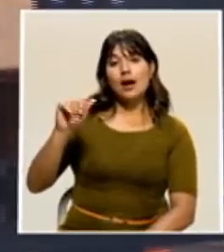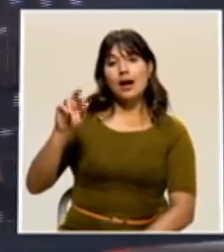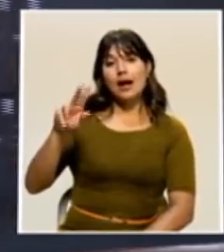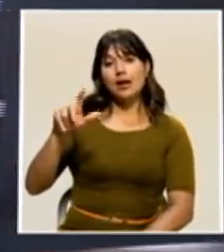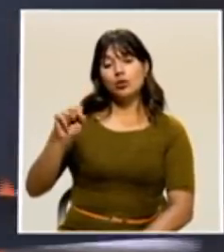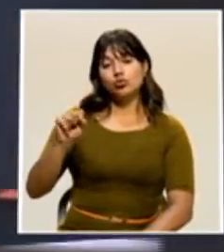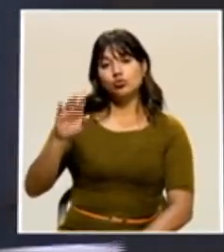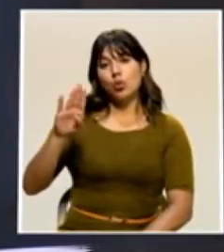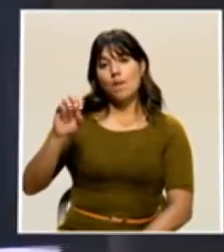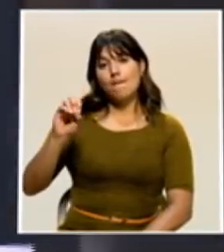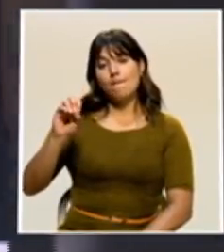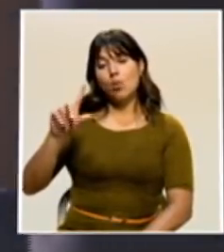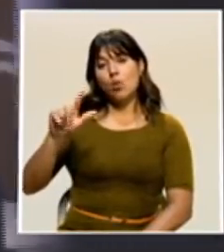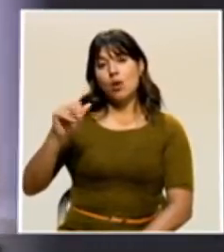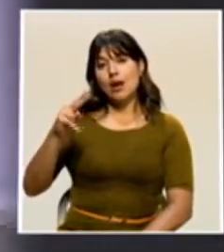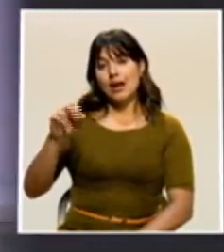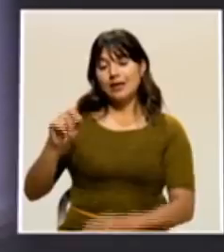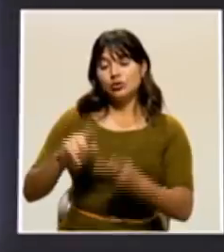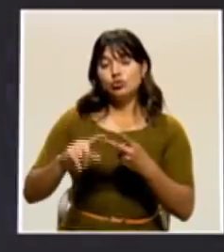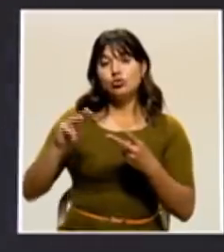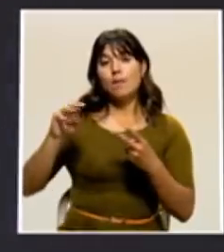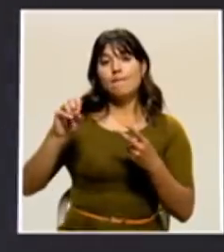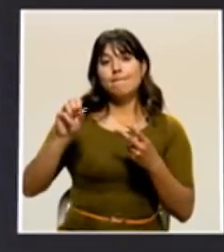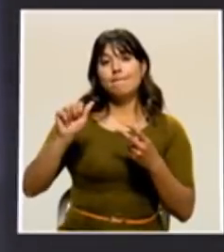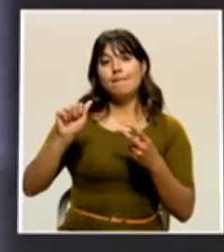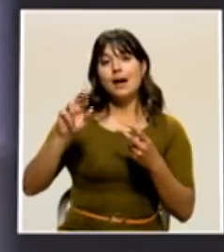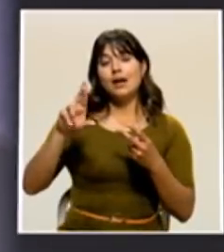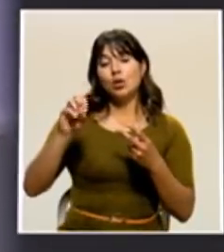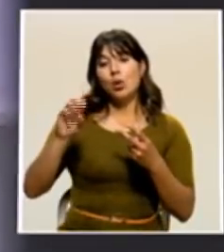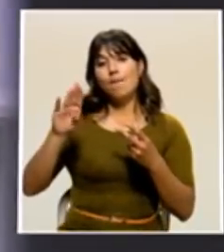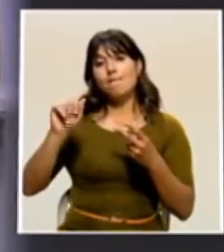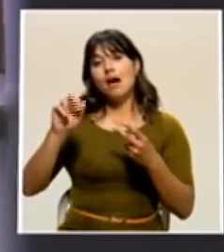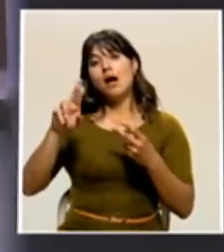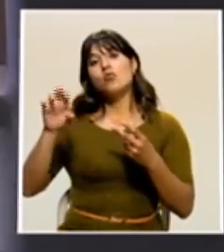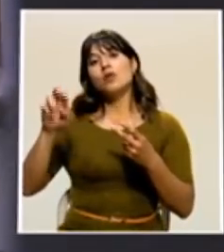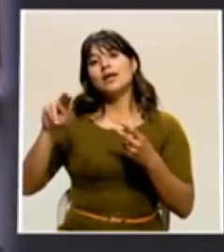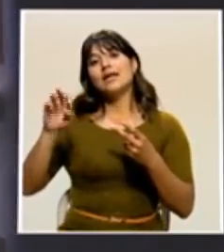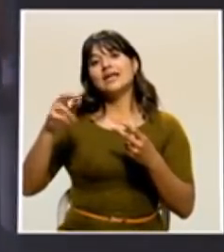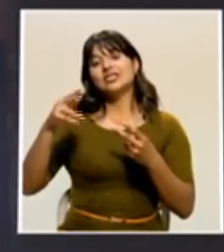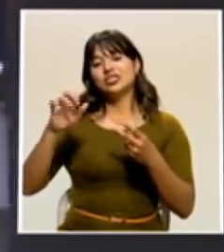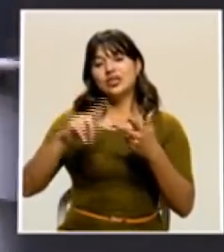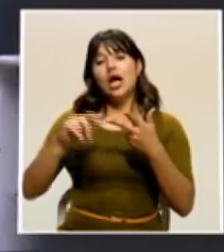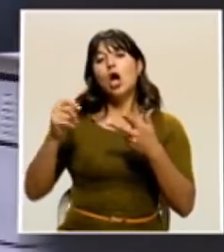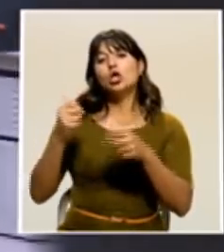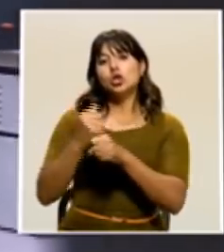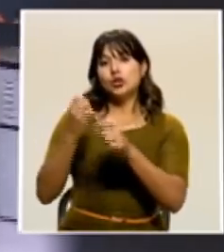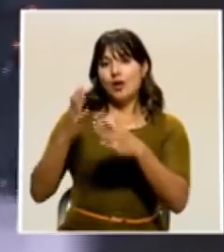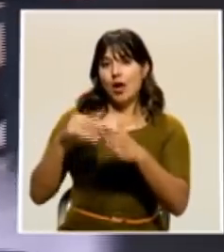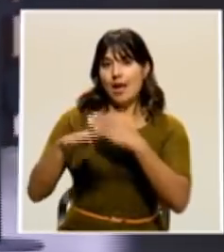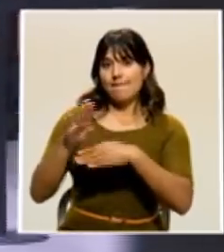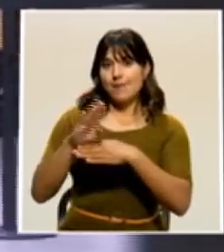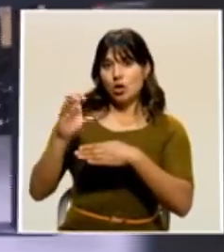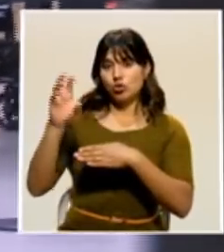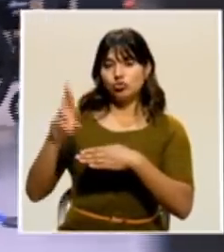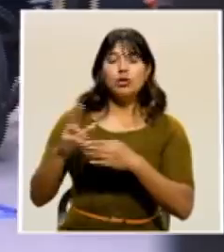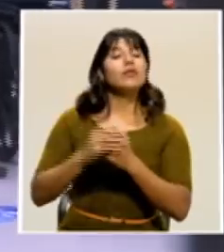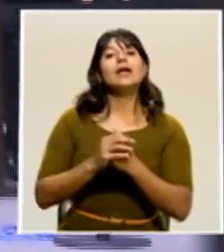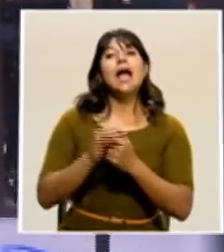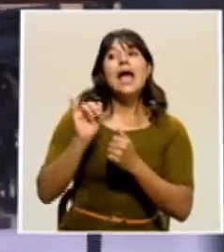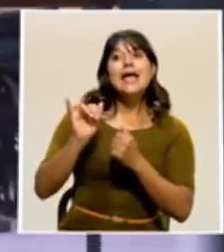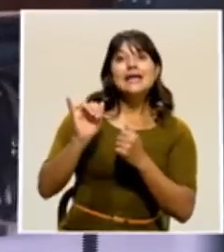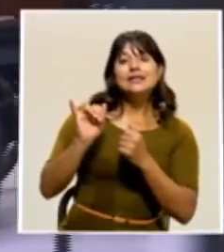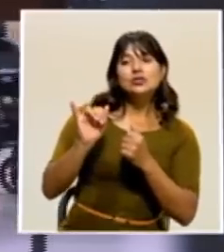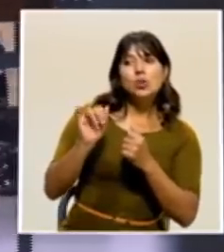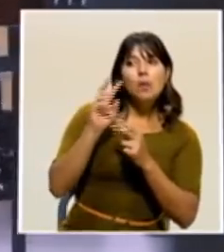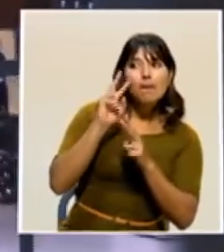otros exfuncionarios del Banco de Costa Rica. Estas son imágenes en vivo del camarógrafo Sergio Quesada, que en este momento Juan Carlos Bolaños